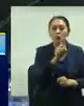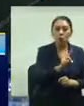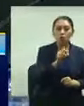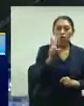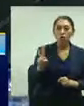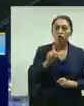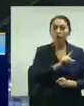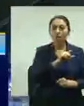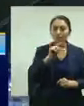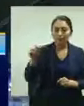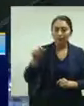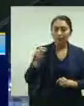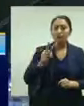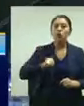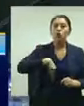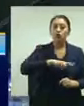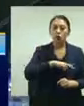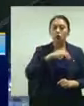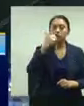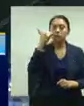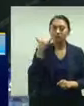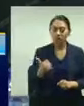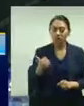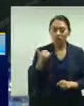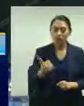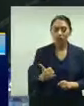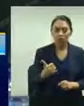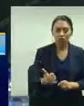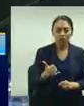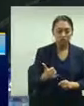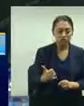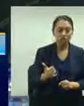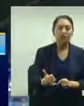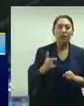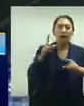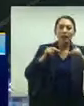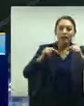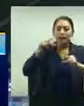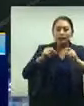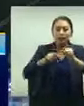1 o 2 meses estaremos sacando ya las licitaciones de estos 3 hospitales más.